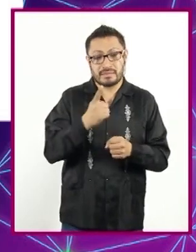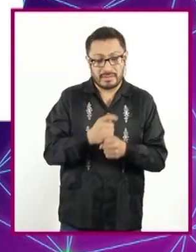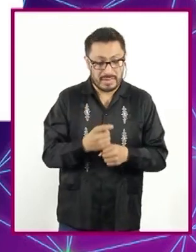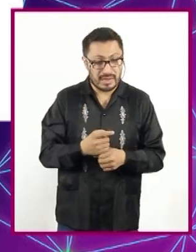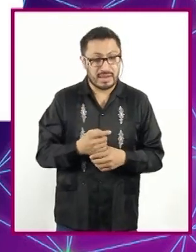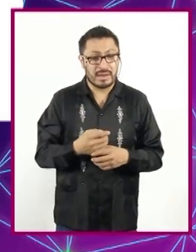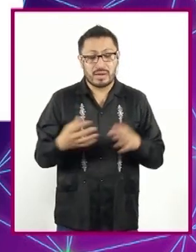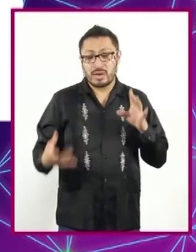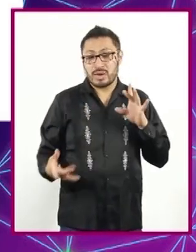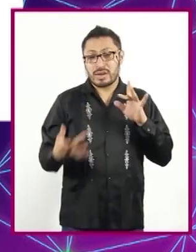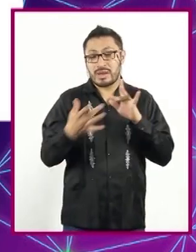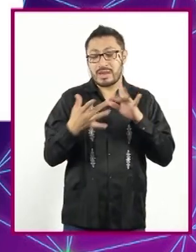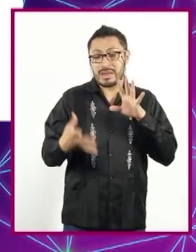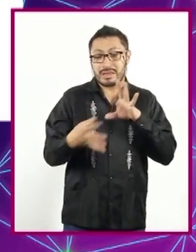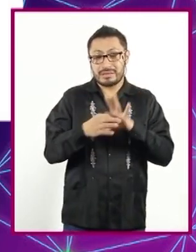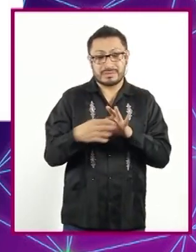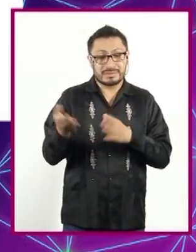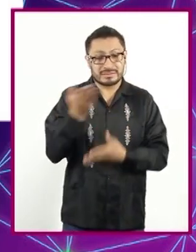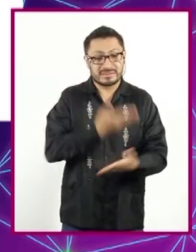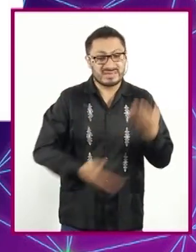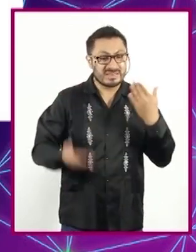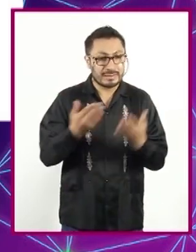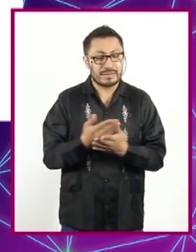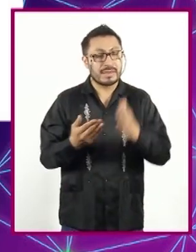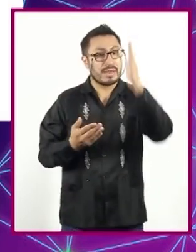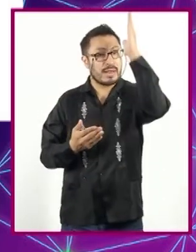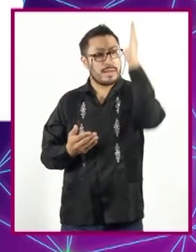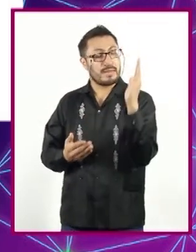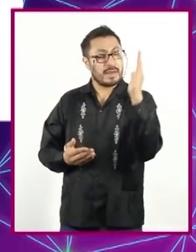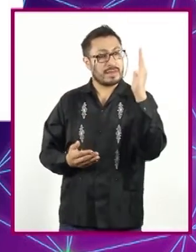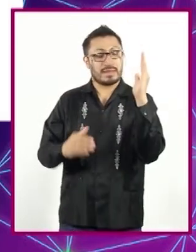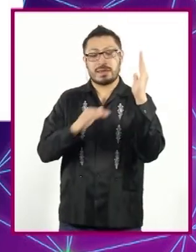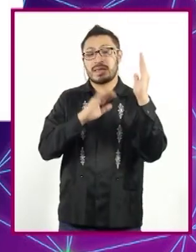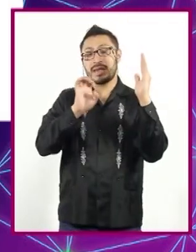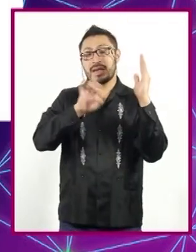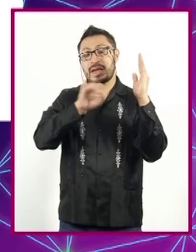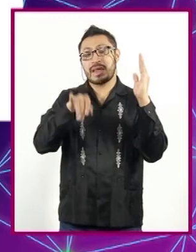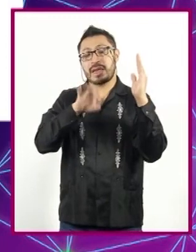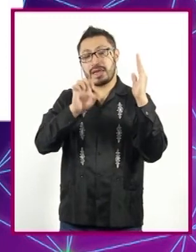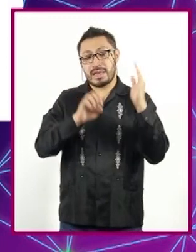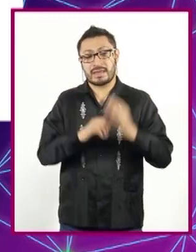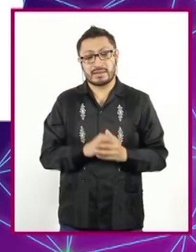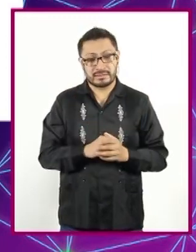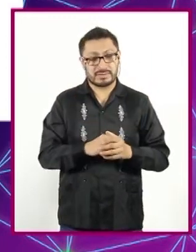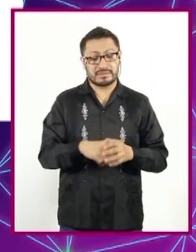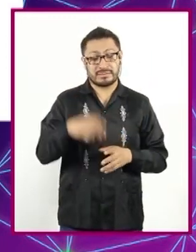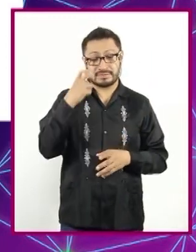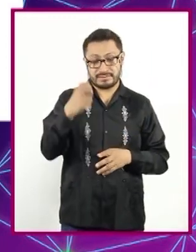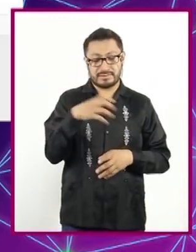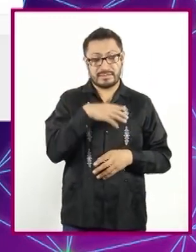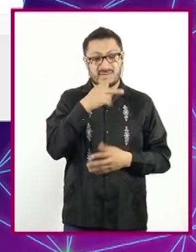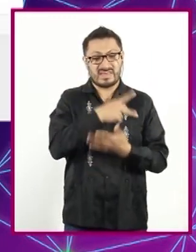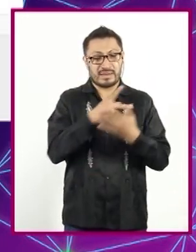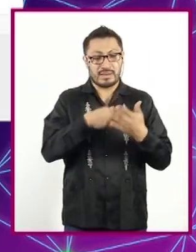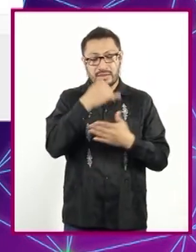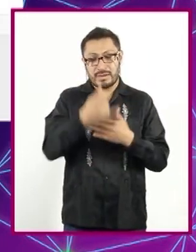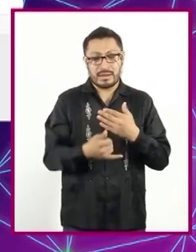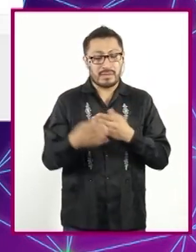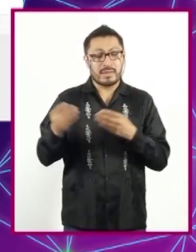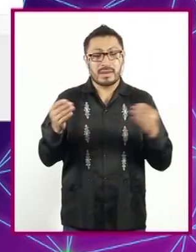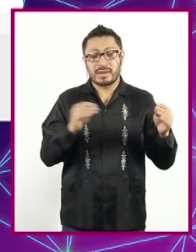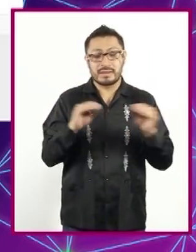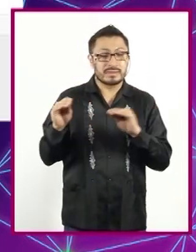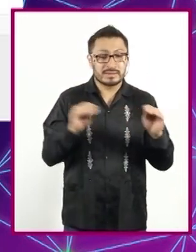ellos. Estos comparten tanto el vértice como su eje. Para esto, con el programa de animación, se